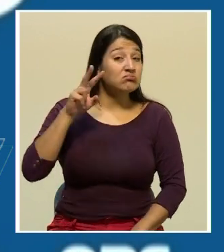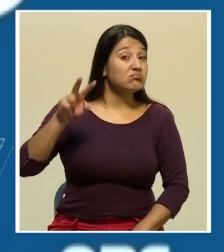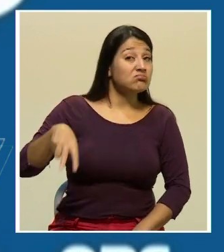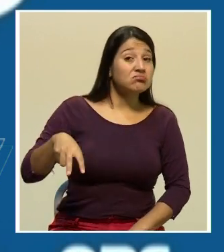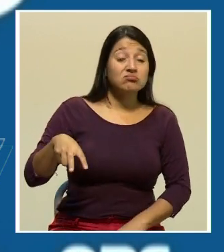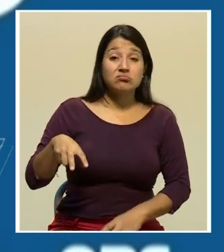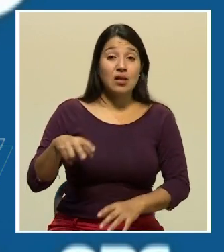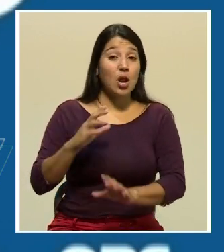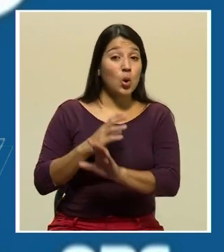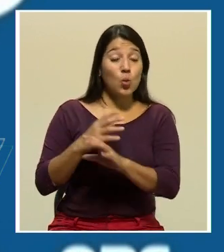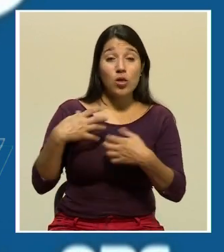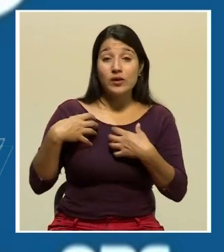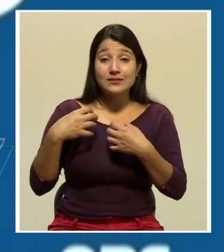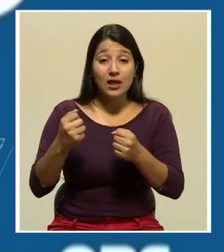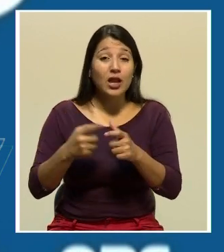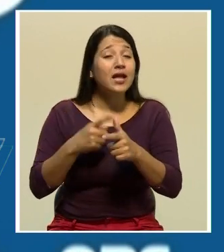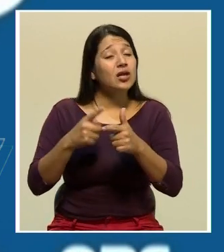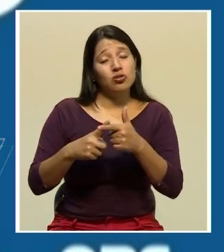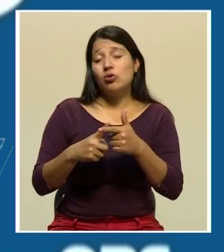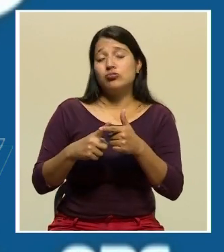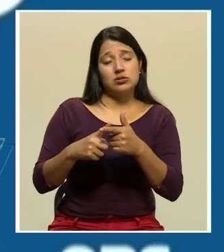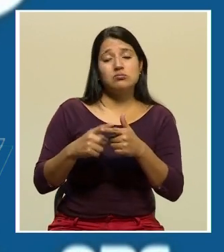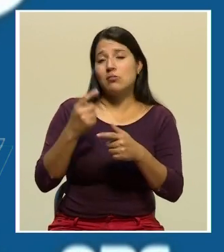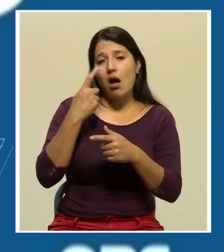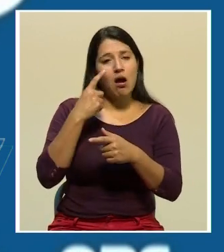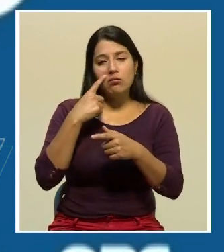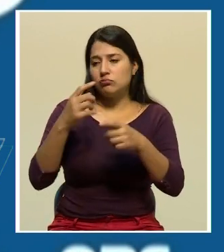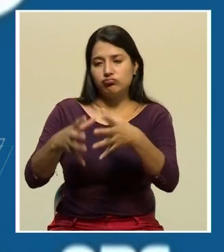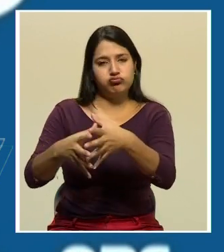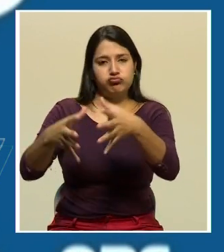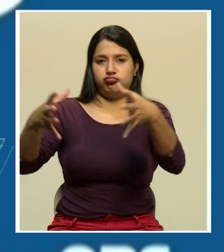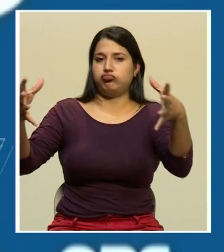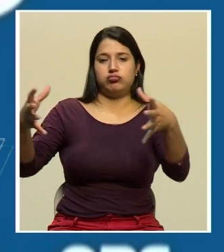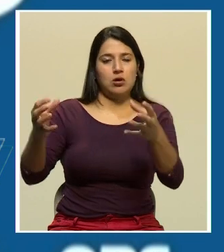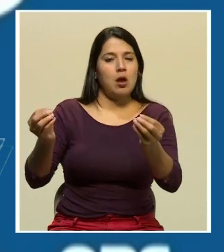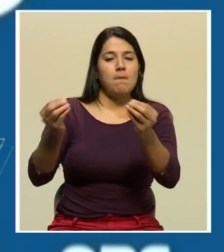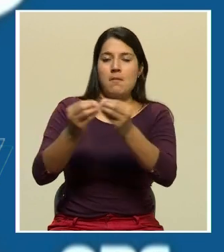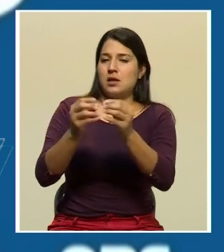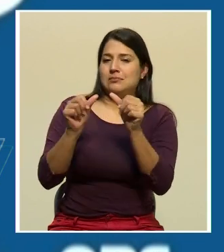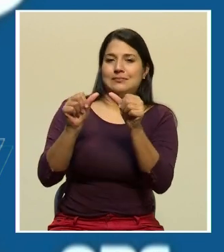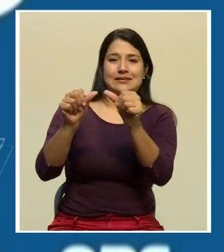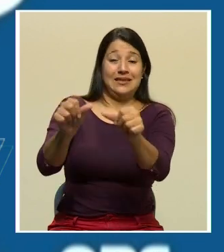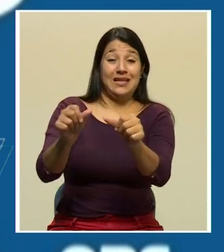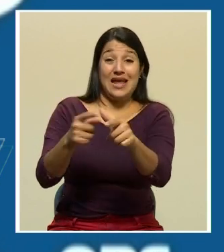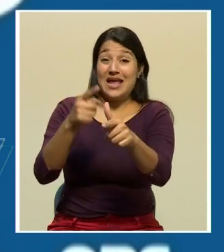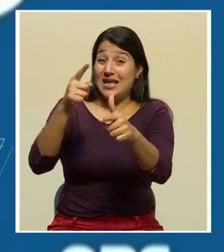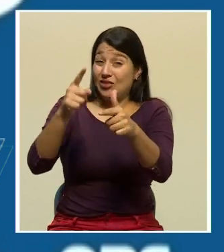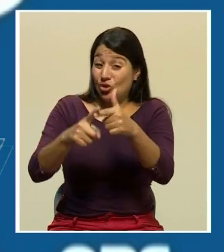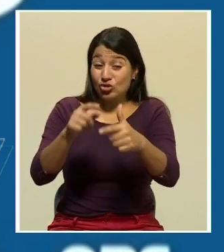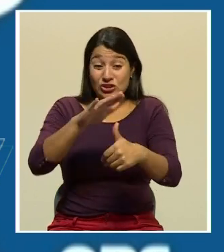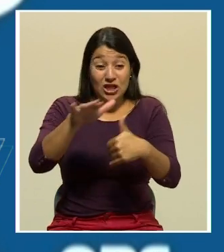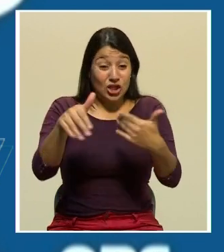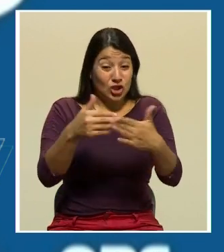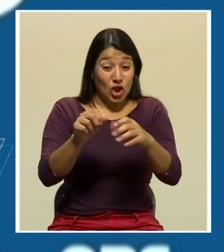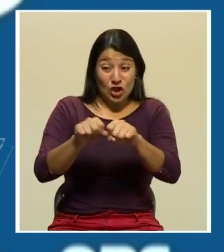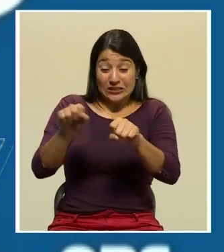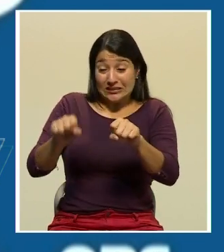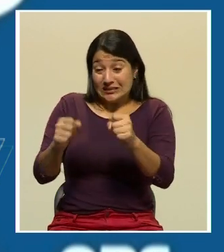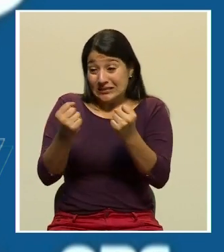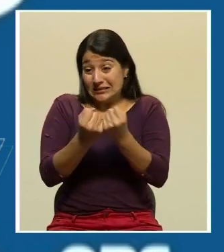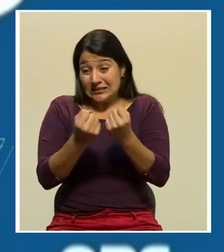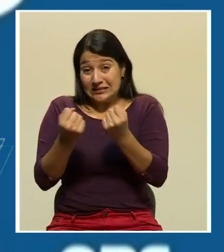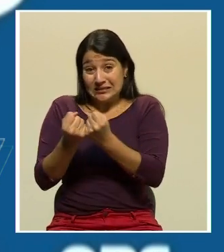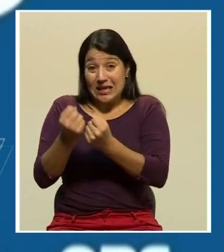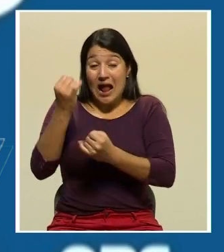han dado, obviamente vamos a ver progresivamente el incremento de casos y eso va a empezar a saturar todo el sistema y eso va a